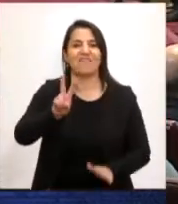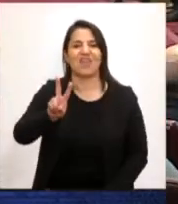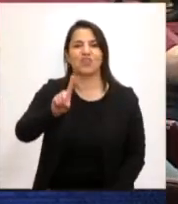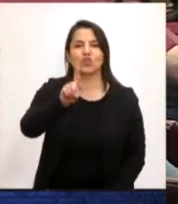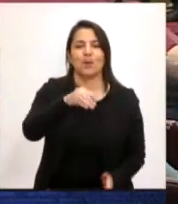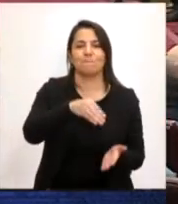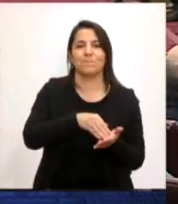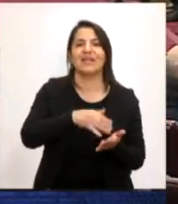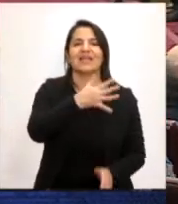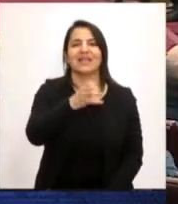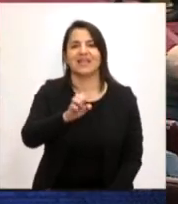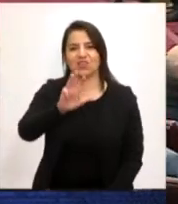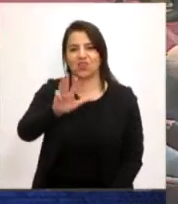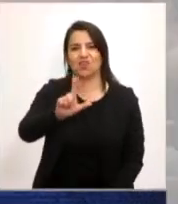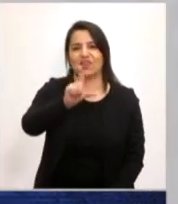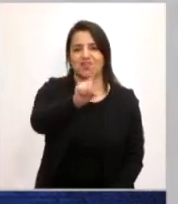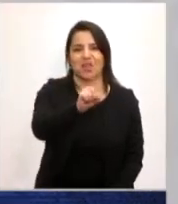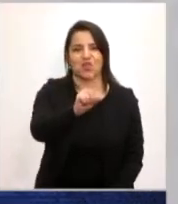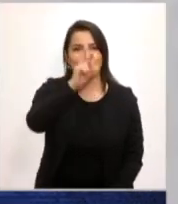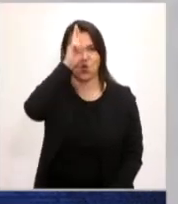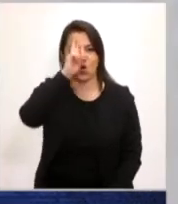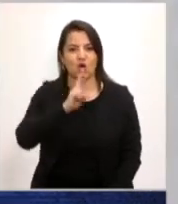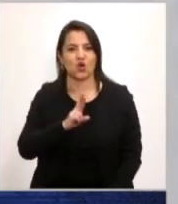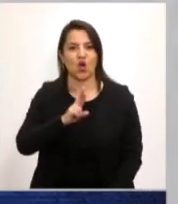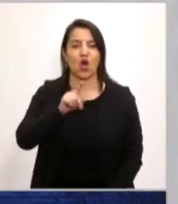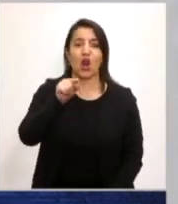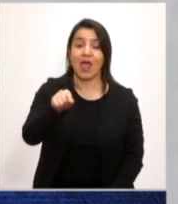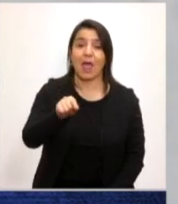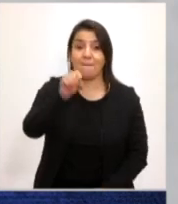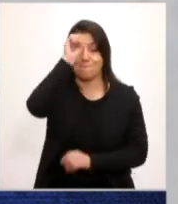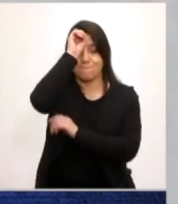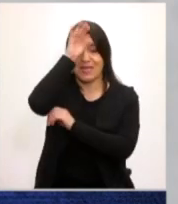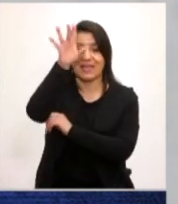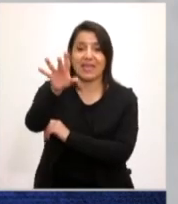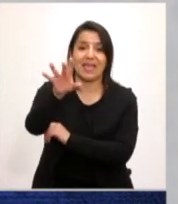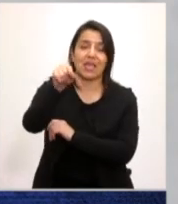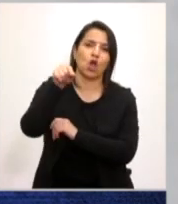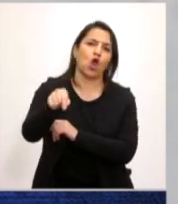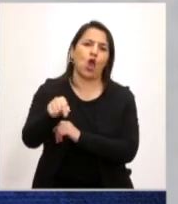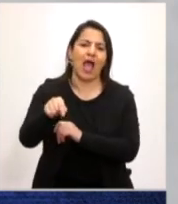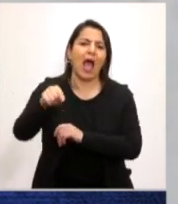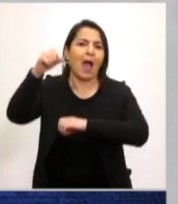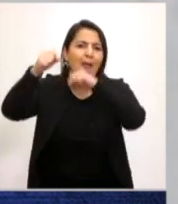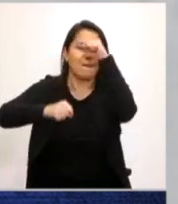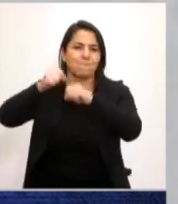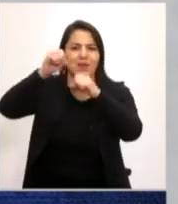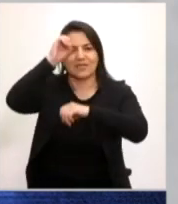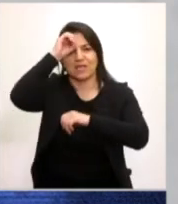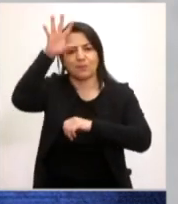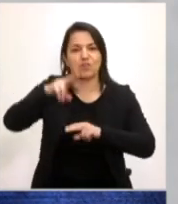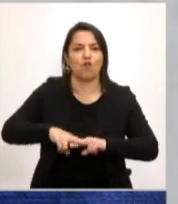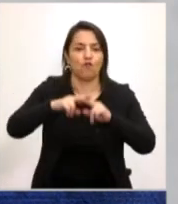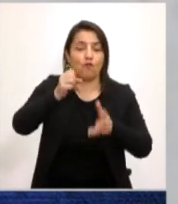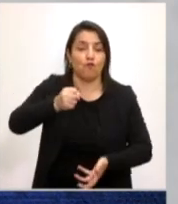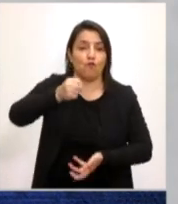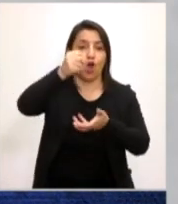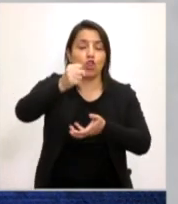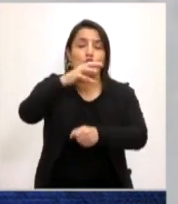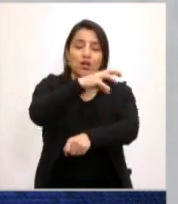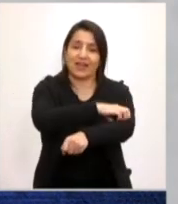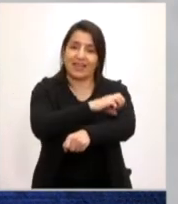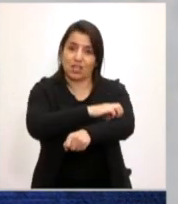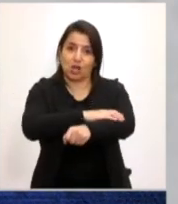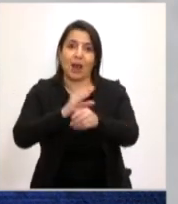21.591 establezca un royalty minero aplicable a grandes explotadores mineros que crea el Fondo Regional para la Productividad y el